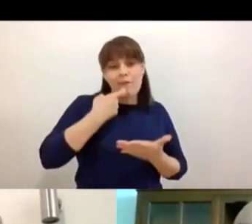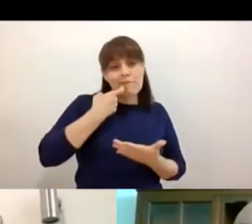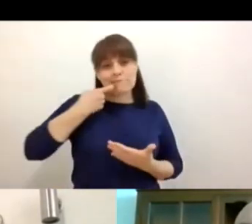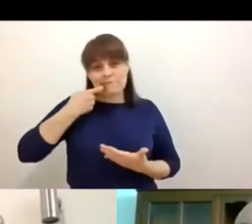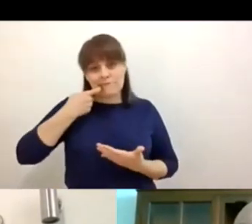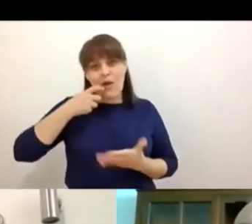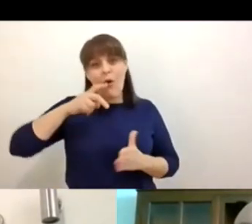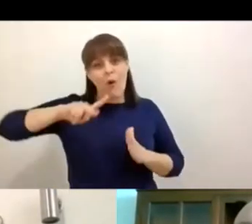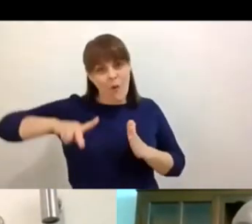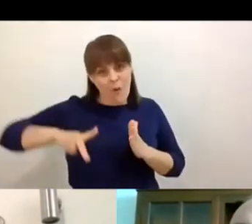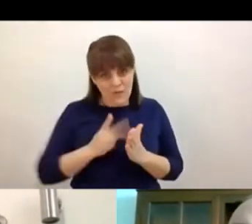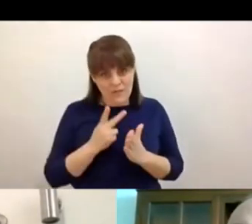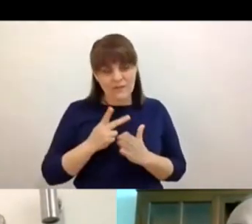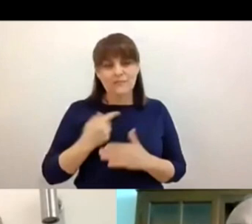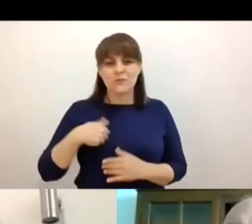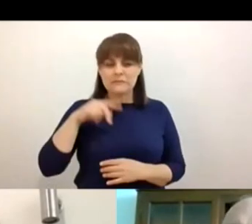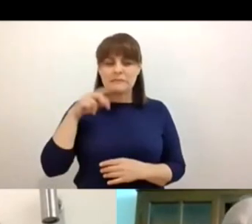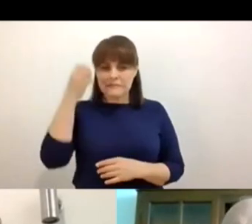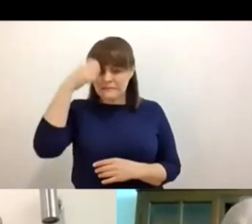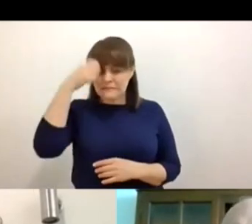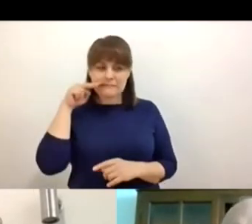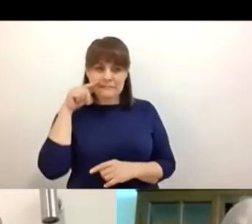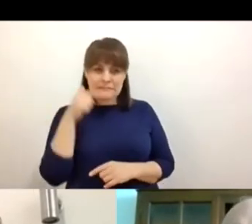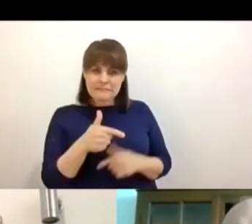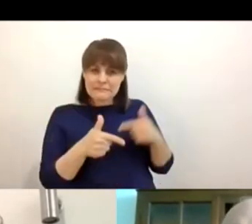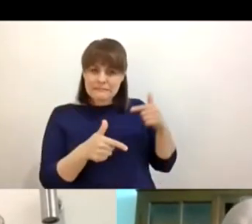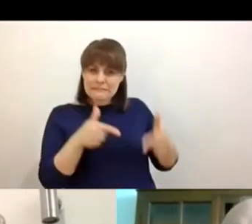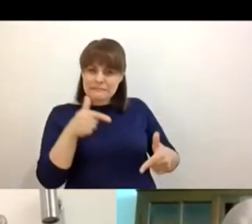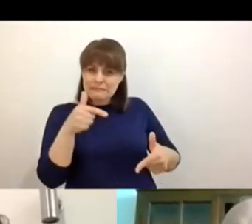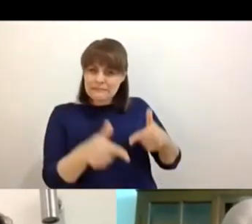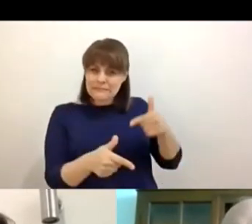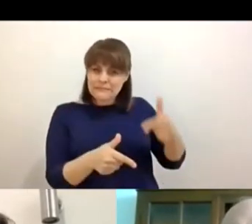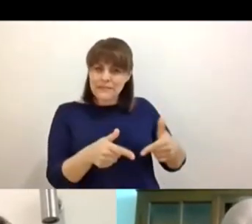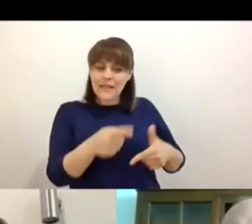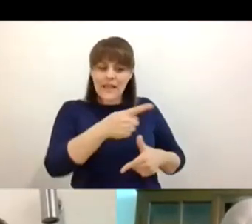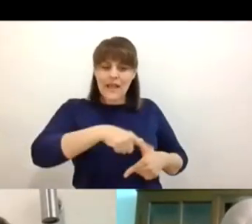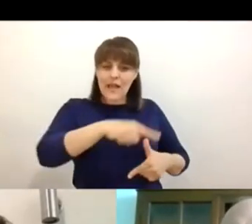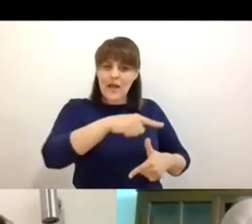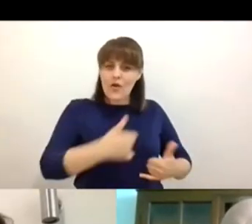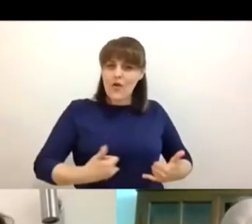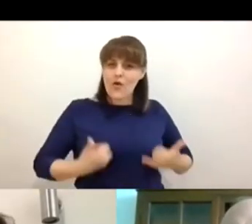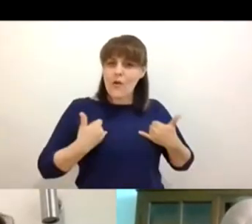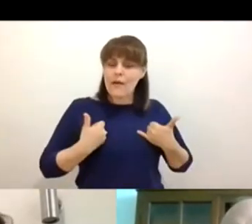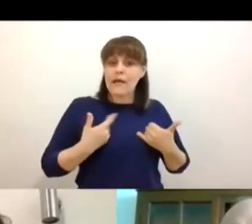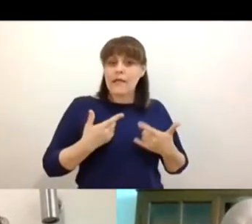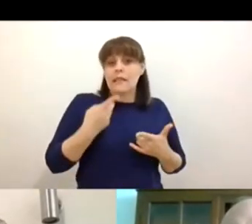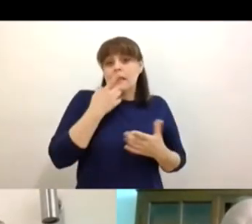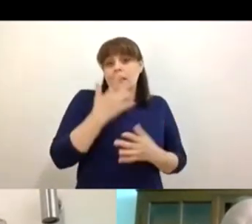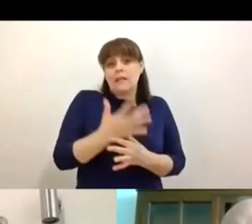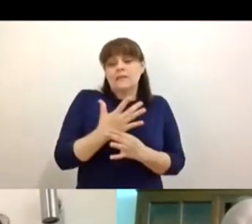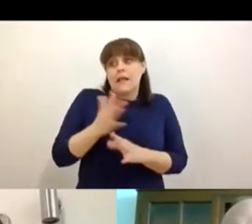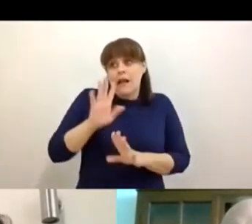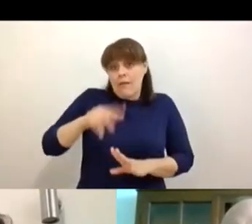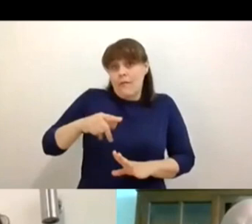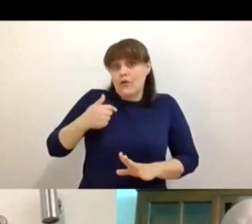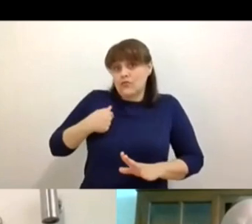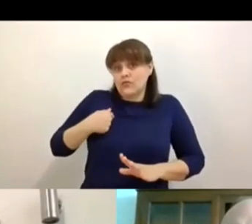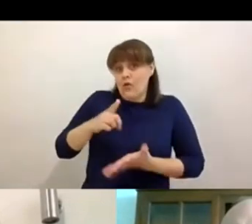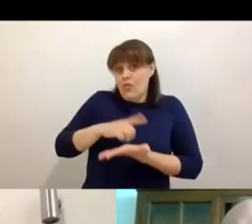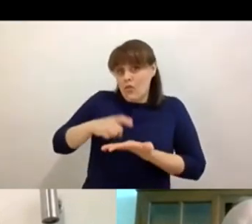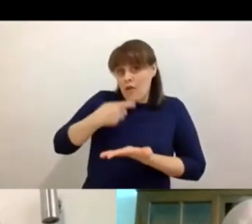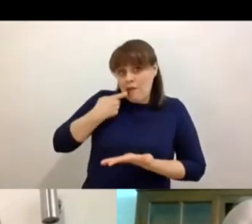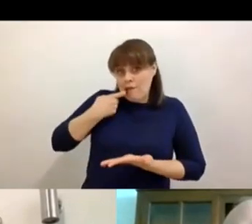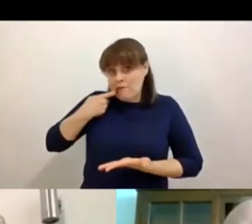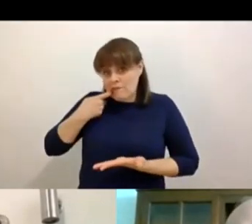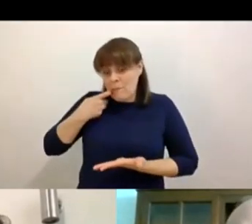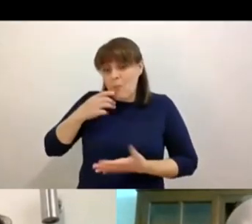traemos. Todos los chavos hilan de alguna manera el consumo de las drogas para justificar o bien para poder llevar a cabo